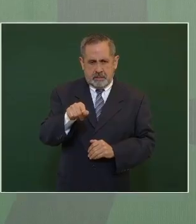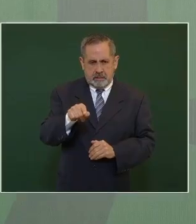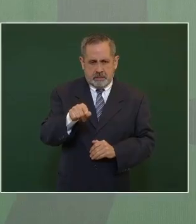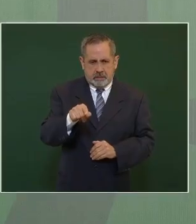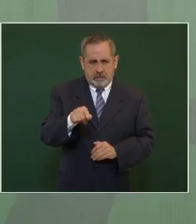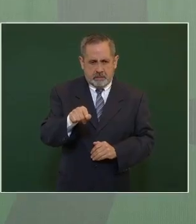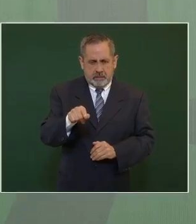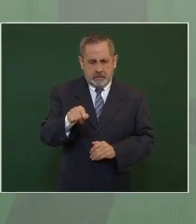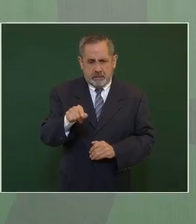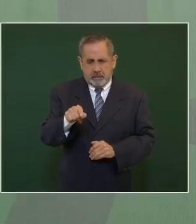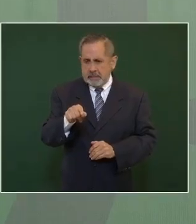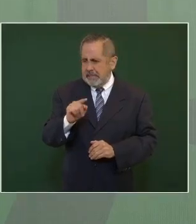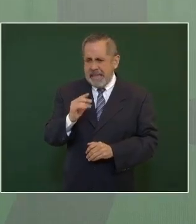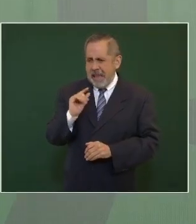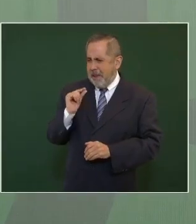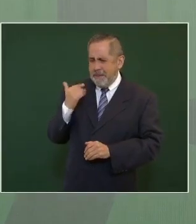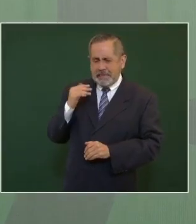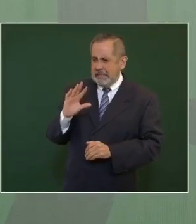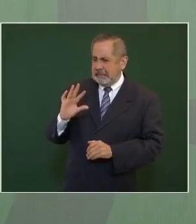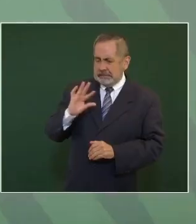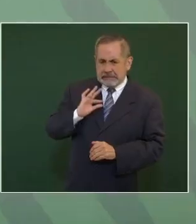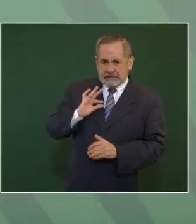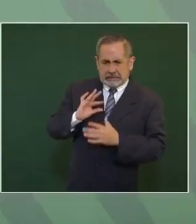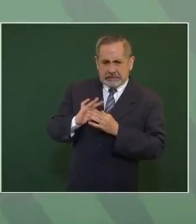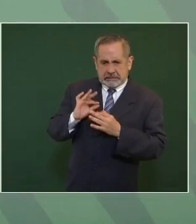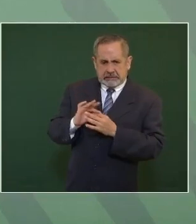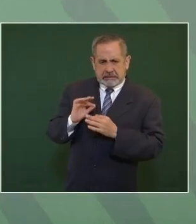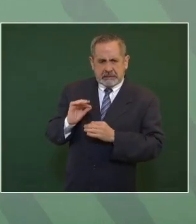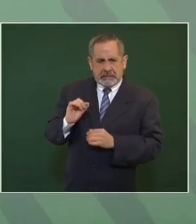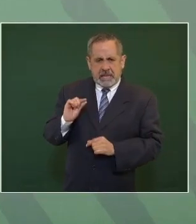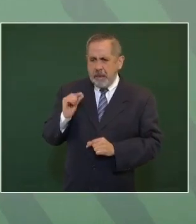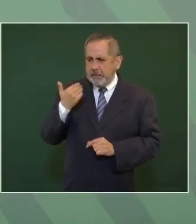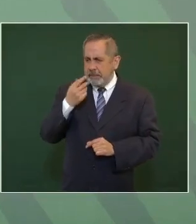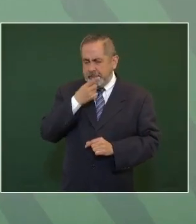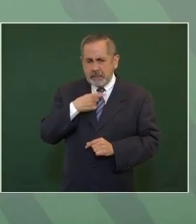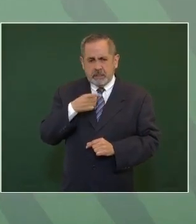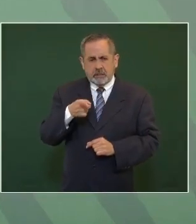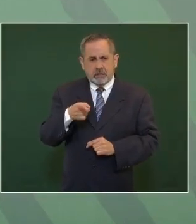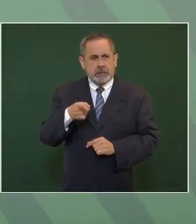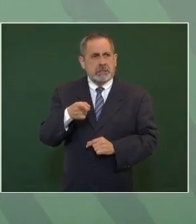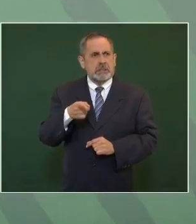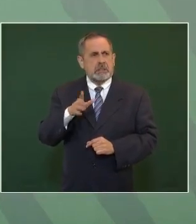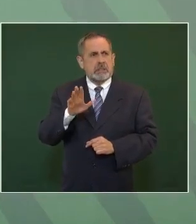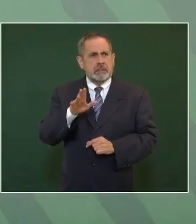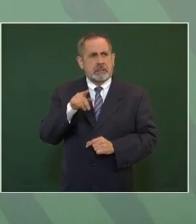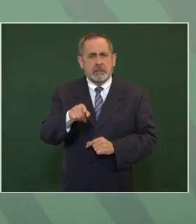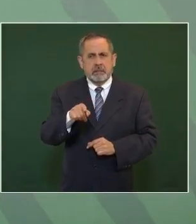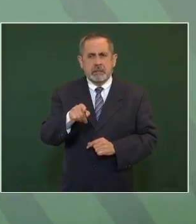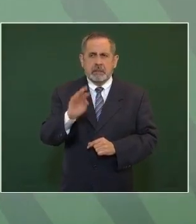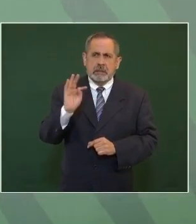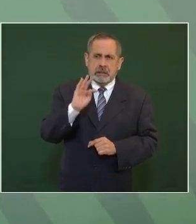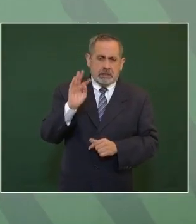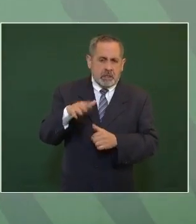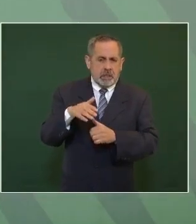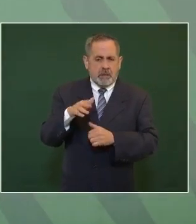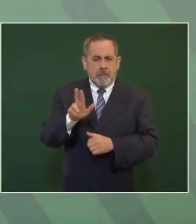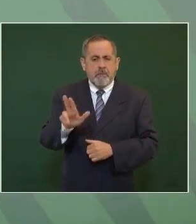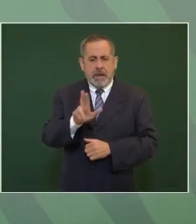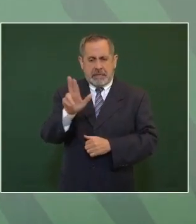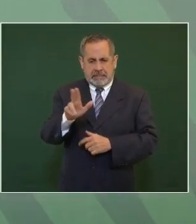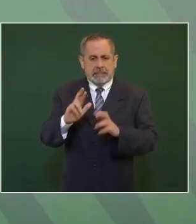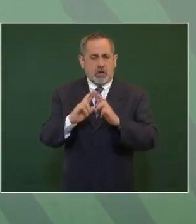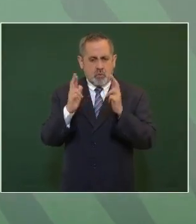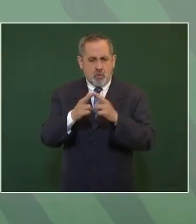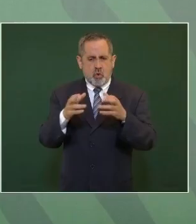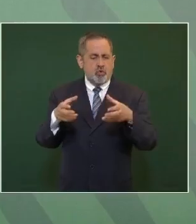Apenas me acaban de informar y es probable que sea el martes la